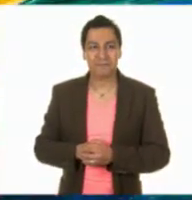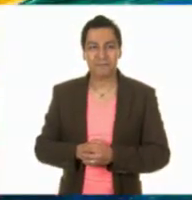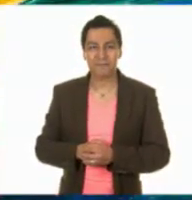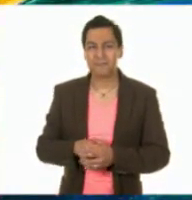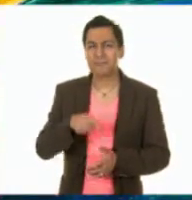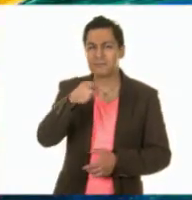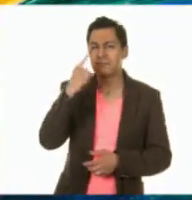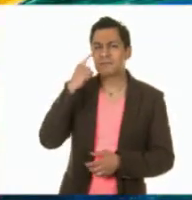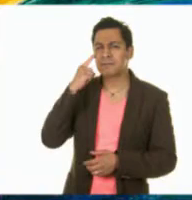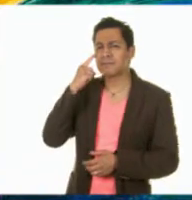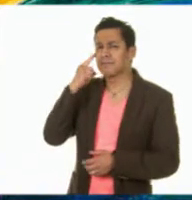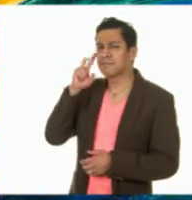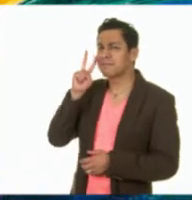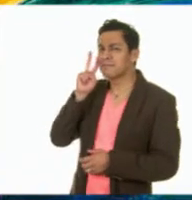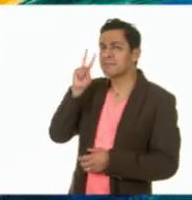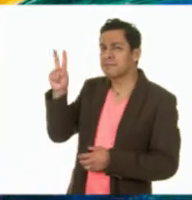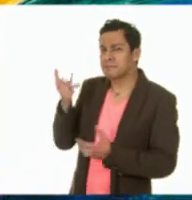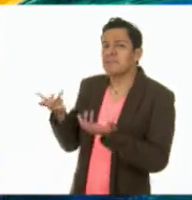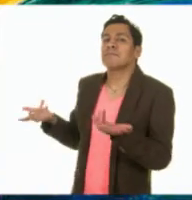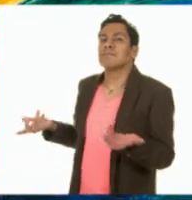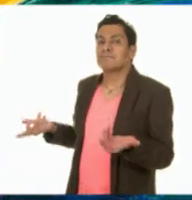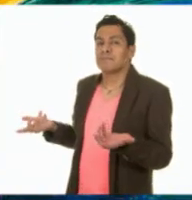¿Qué ves?